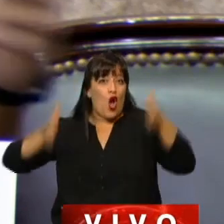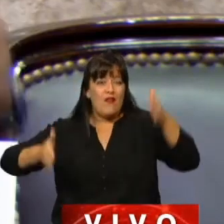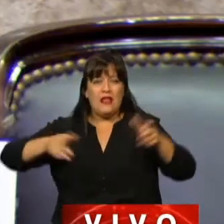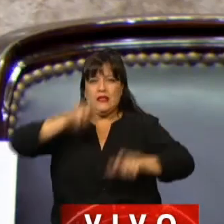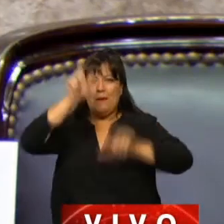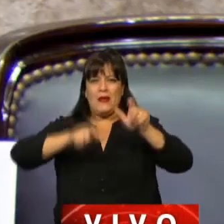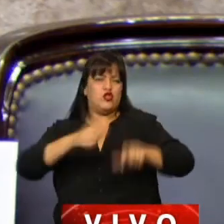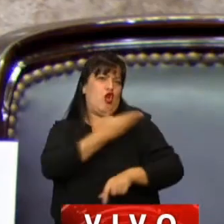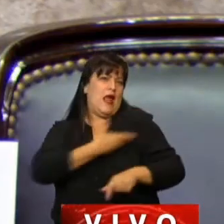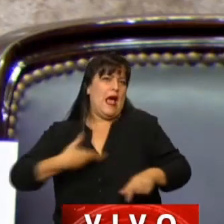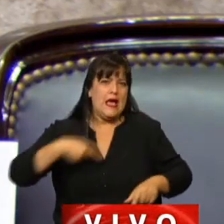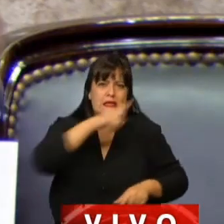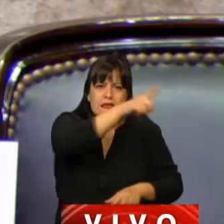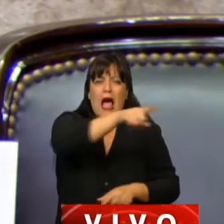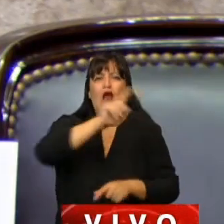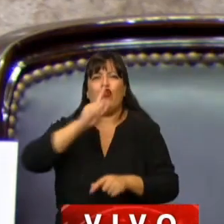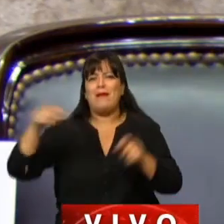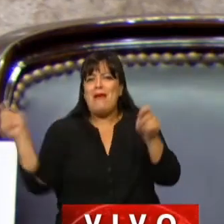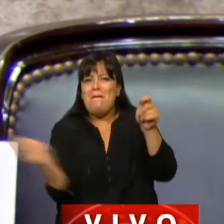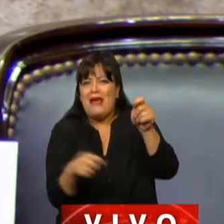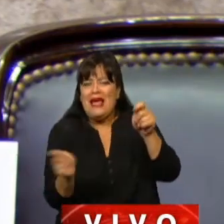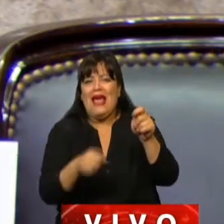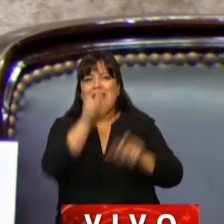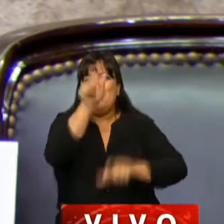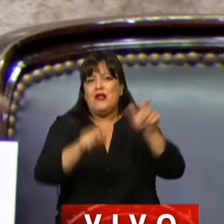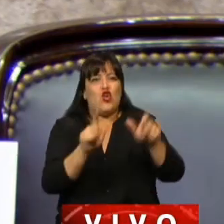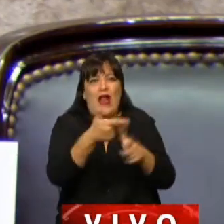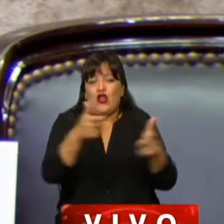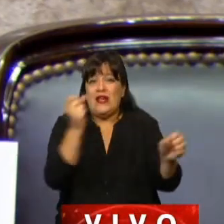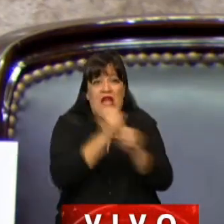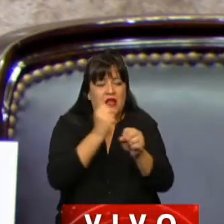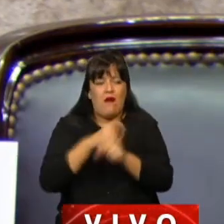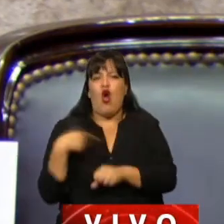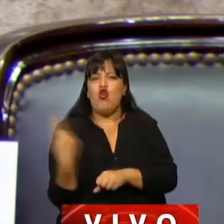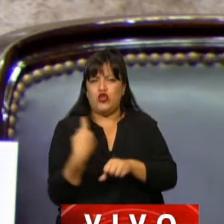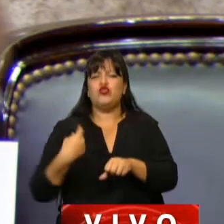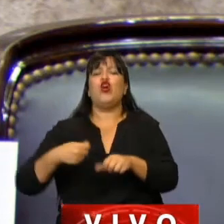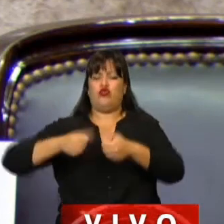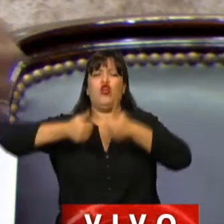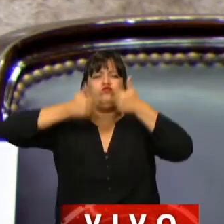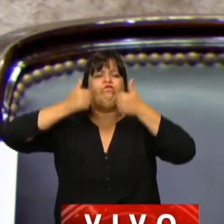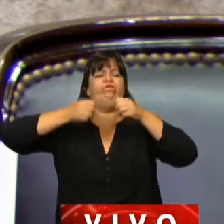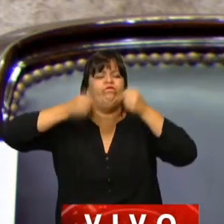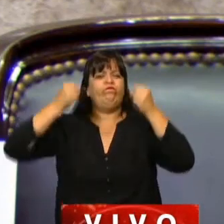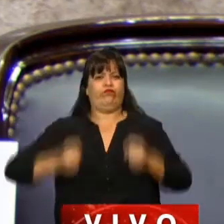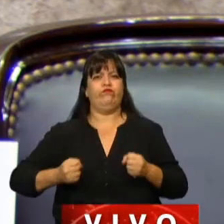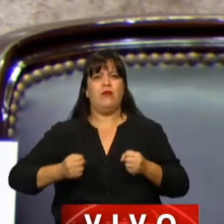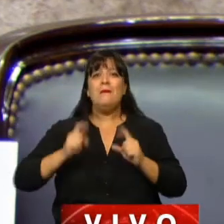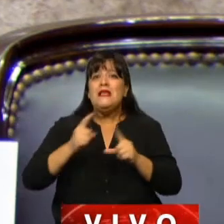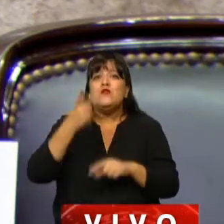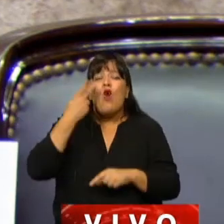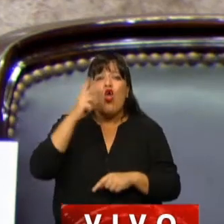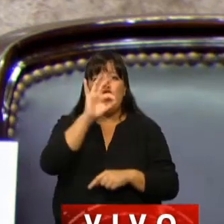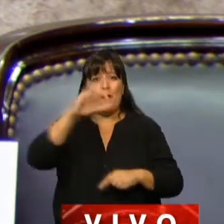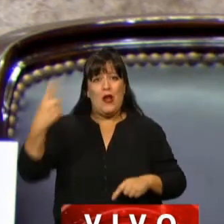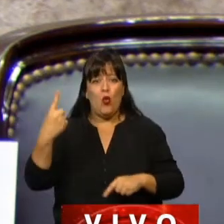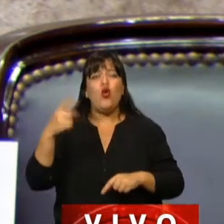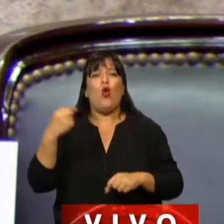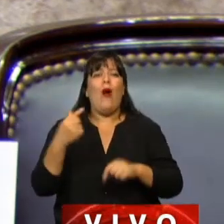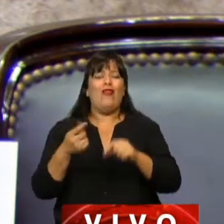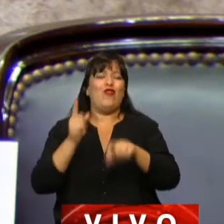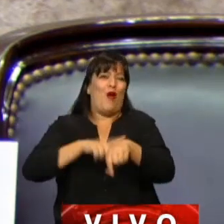trabajadores estatales o los piquetes desocupados, nos plantamos, o como lo hicimos en el 2001, con el que se vayan